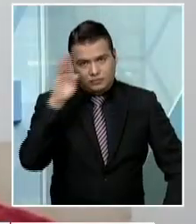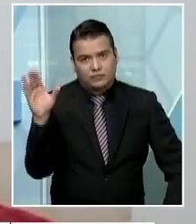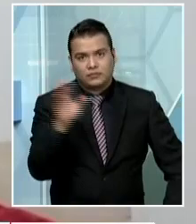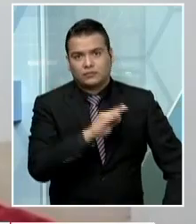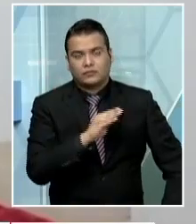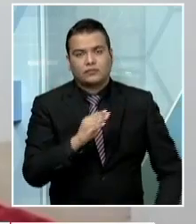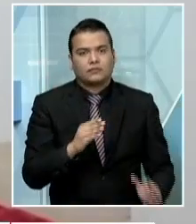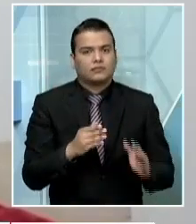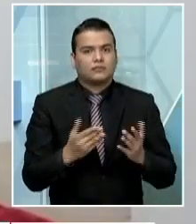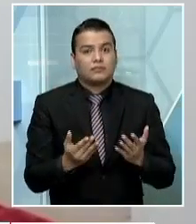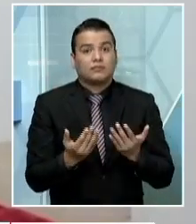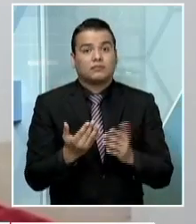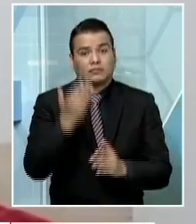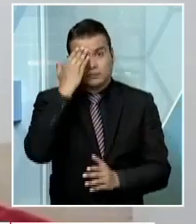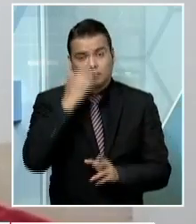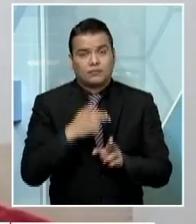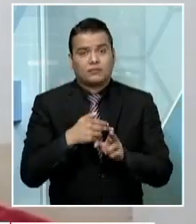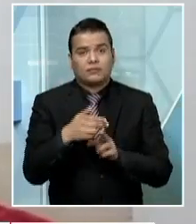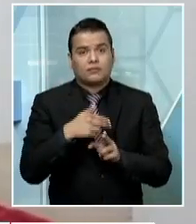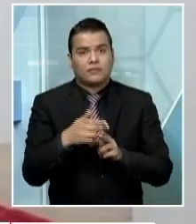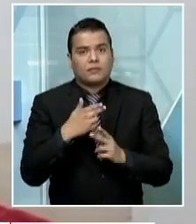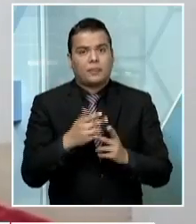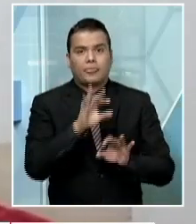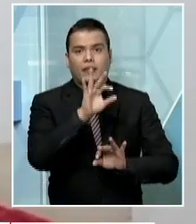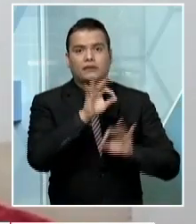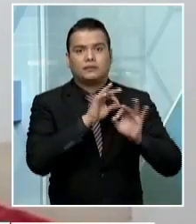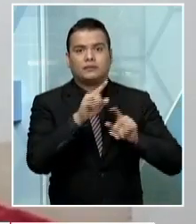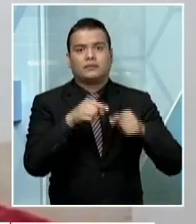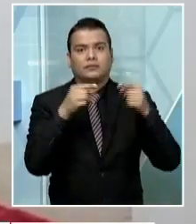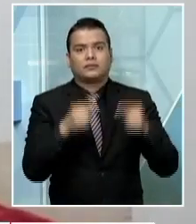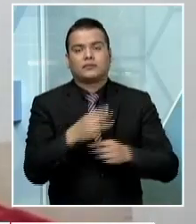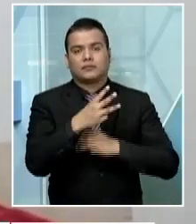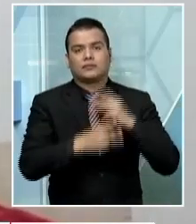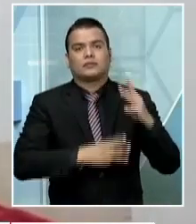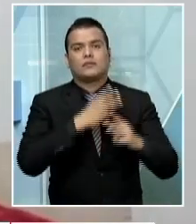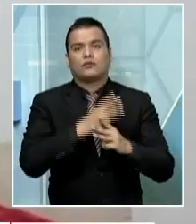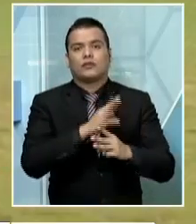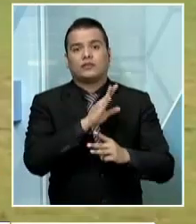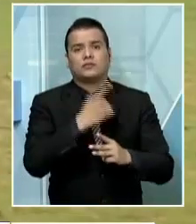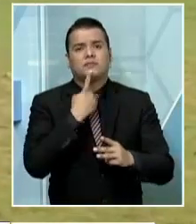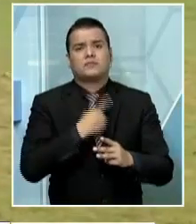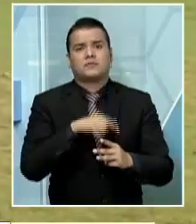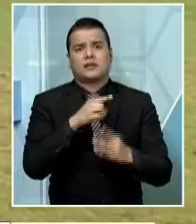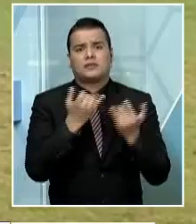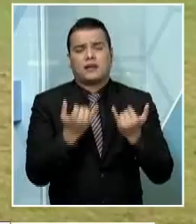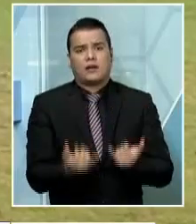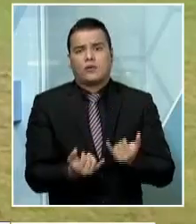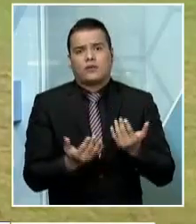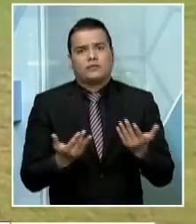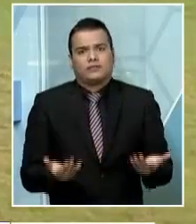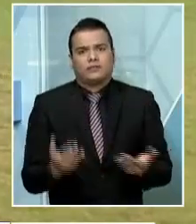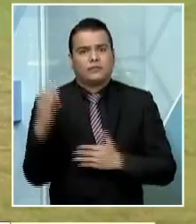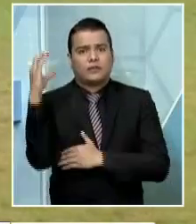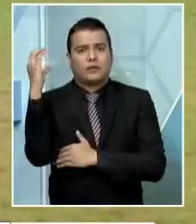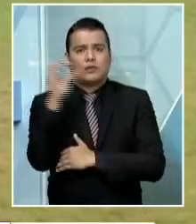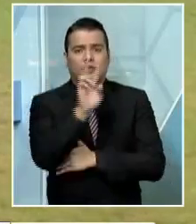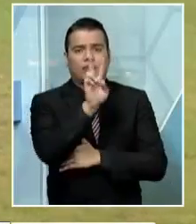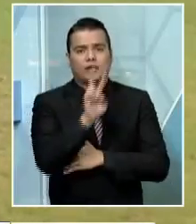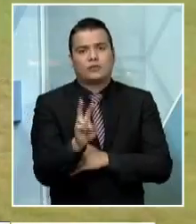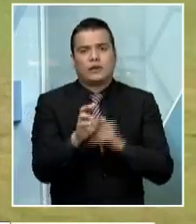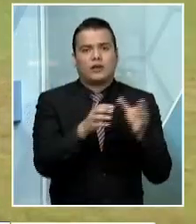Hola, estamos muy cerca del inicio de la eliminatoria mundialista más extraña de la historia. Colombia y Venezuela tuvieron que